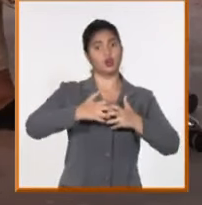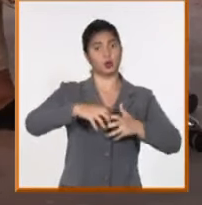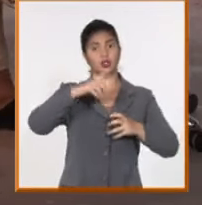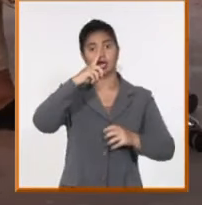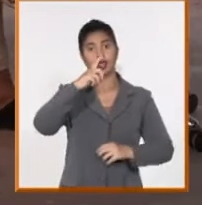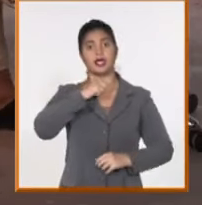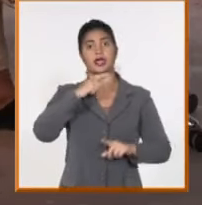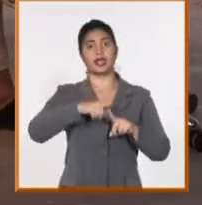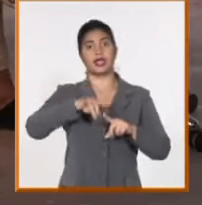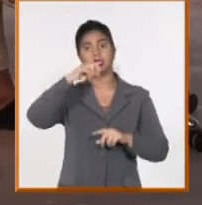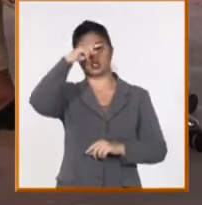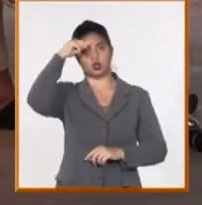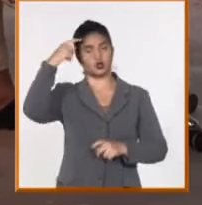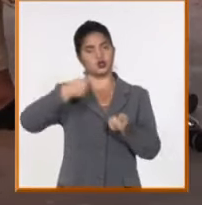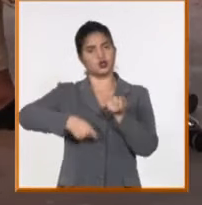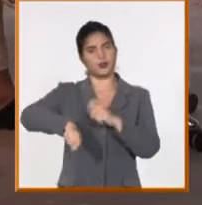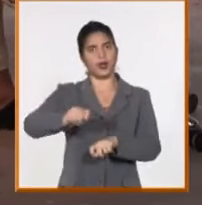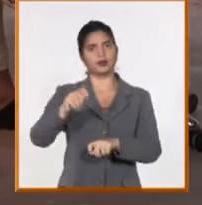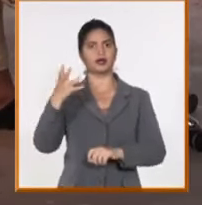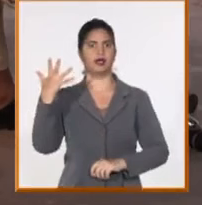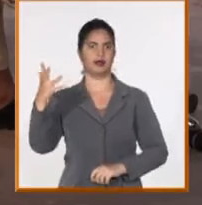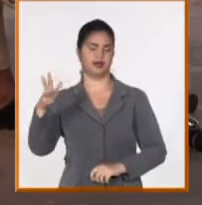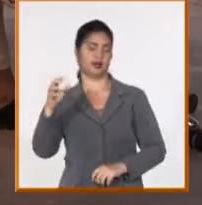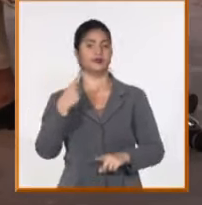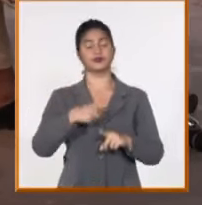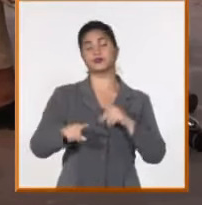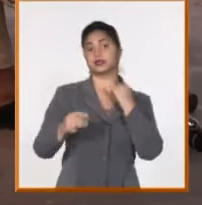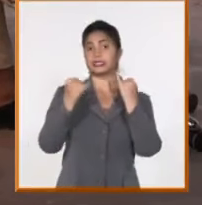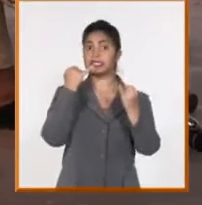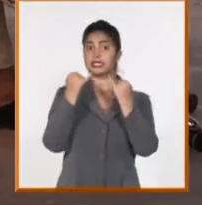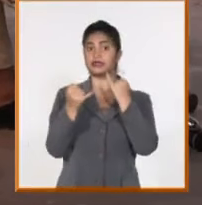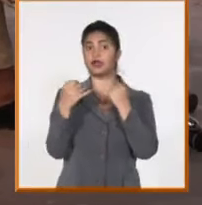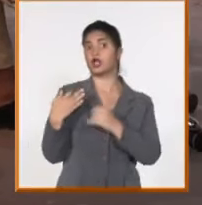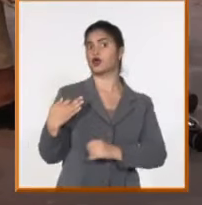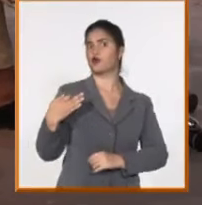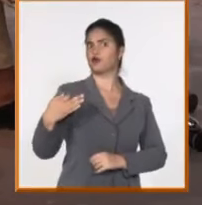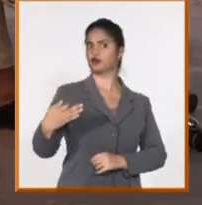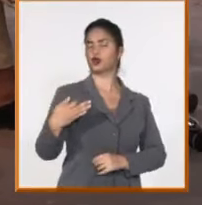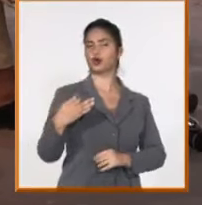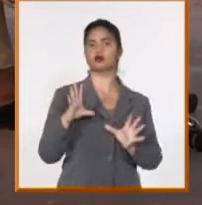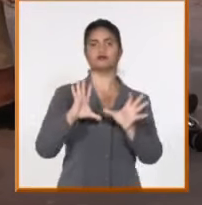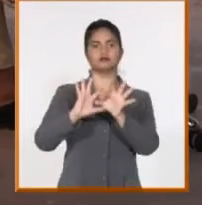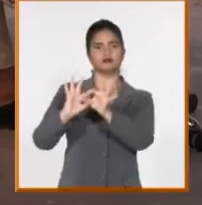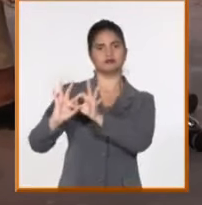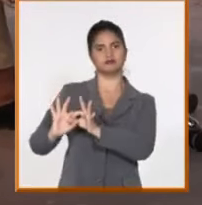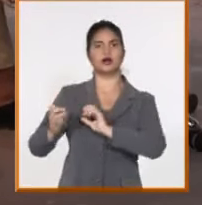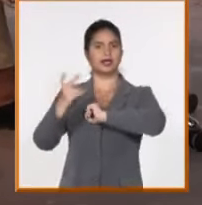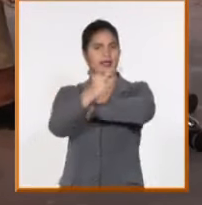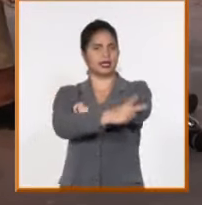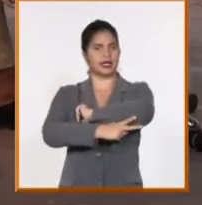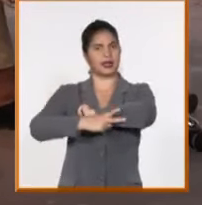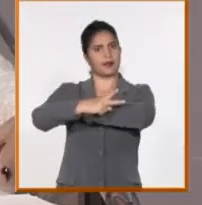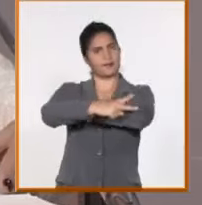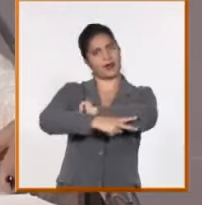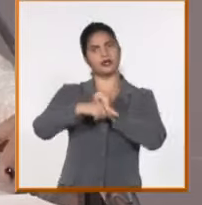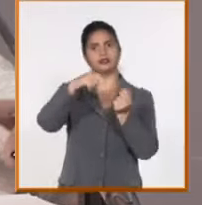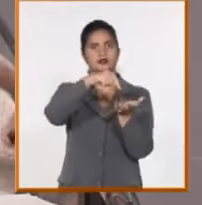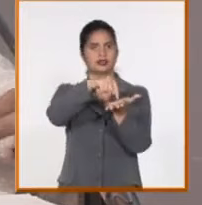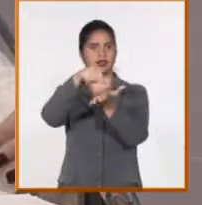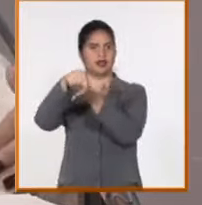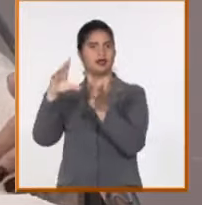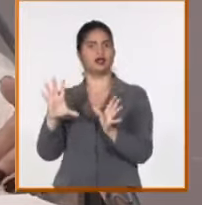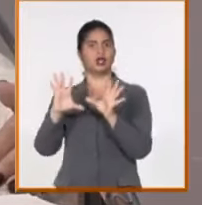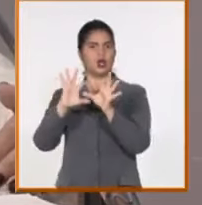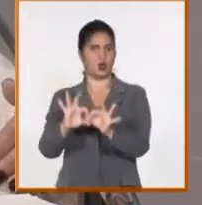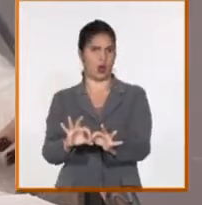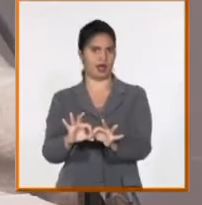de la inversión extranjera y identificar posibles socios para esta cartera de oportunidades y otra